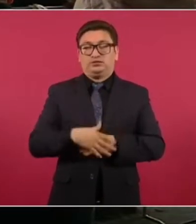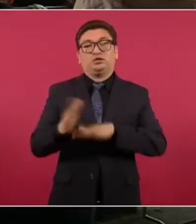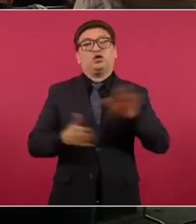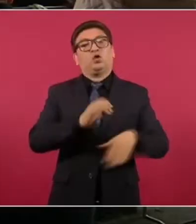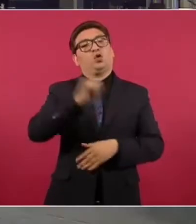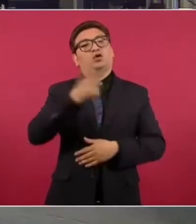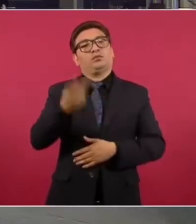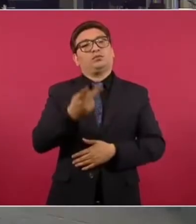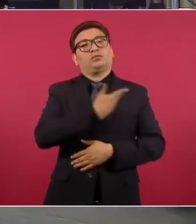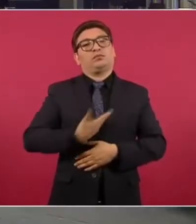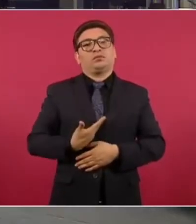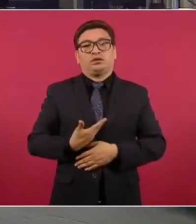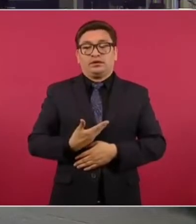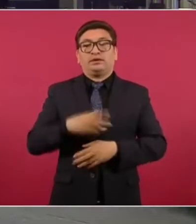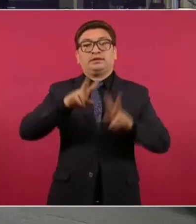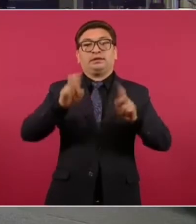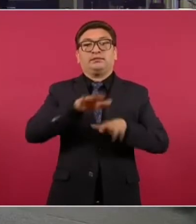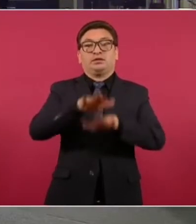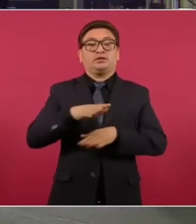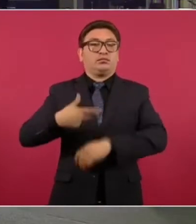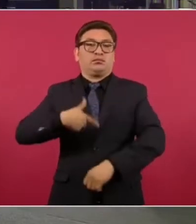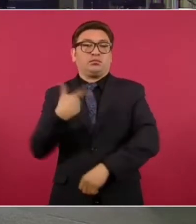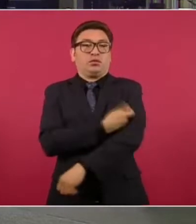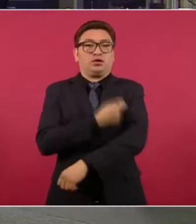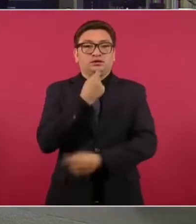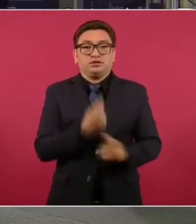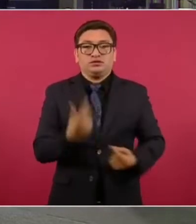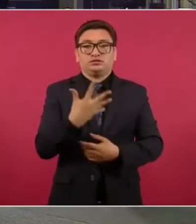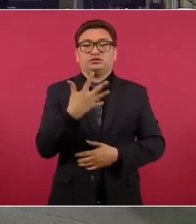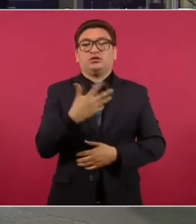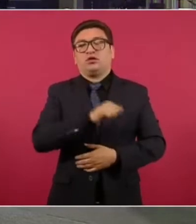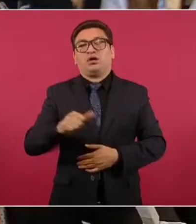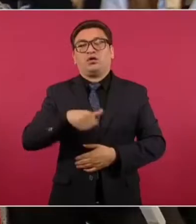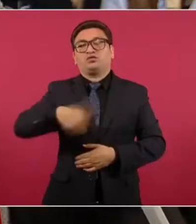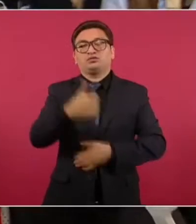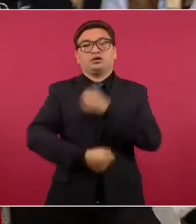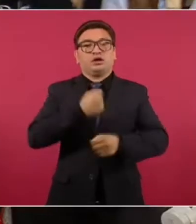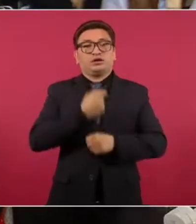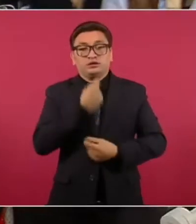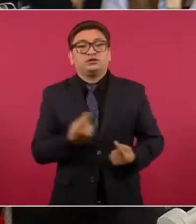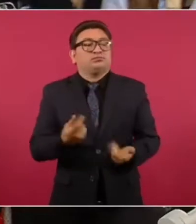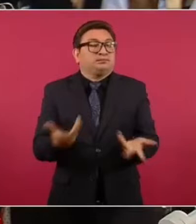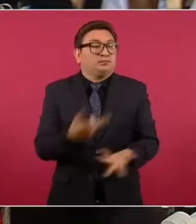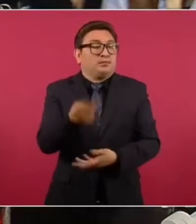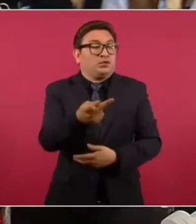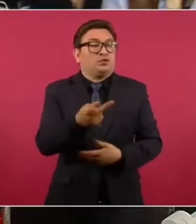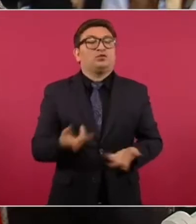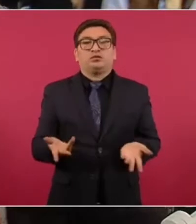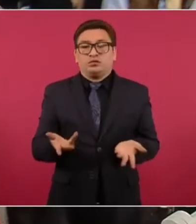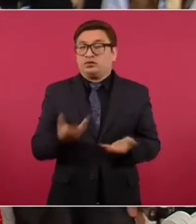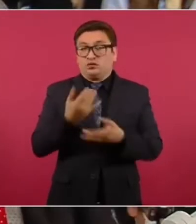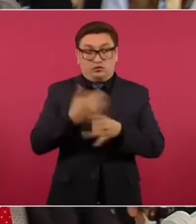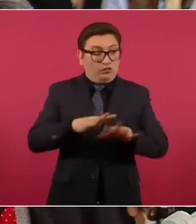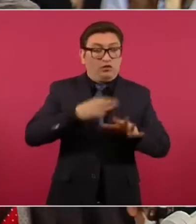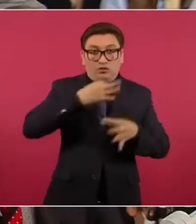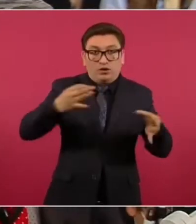pregunta, presidente, sobre la campaña de vacunación que viene para los niños de 5 a 11 años, preguntarle, ya dieron información